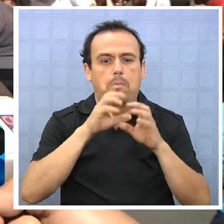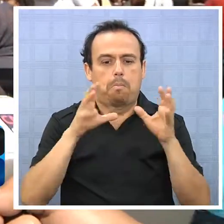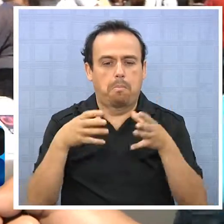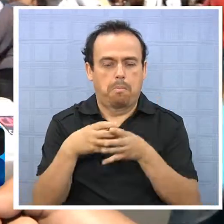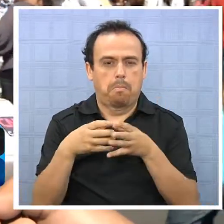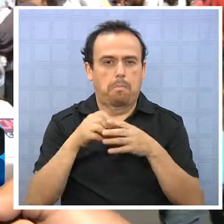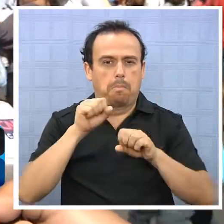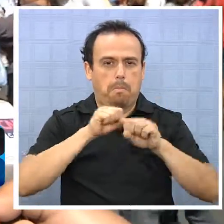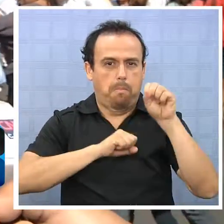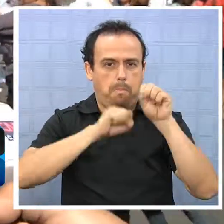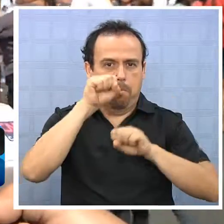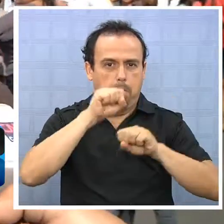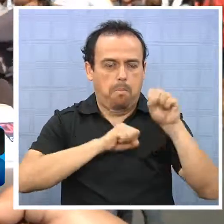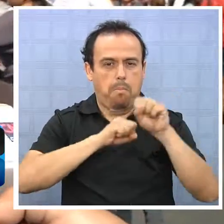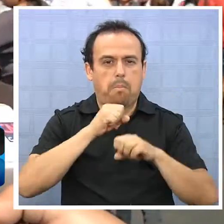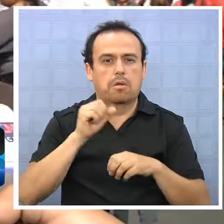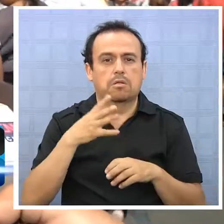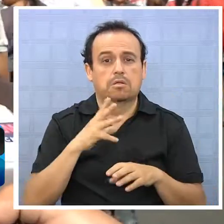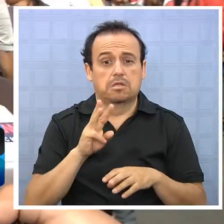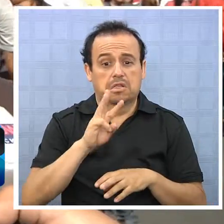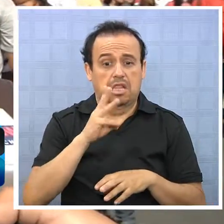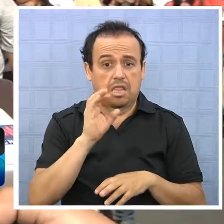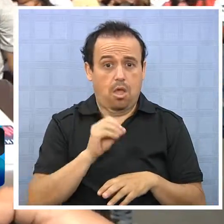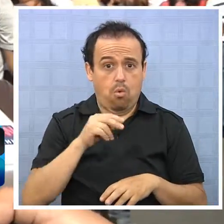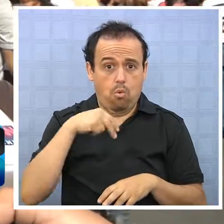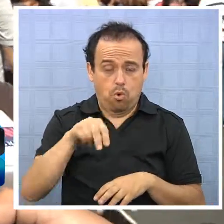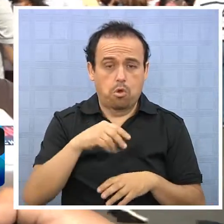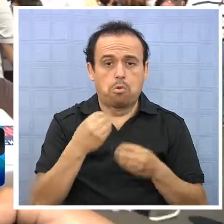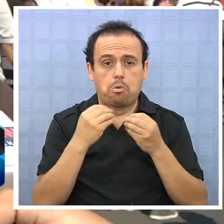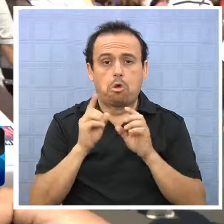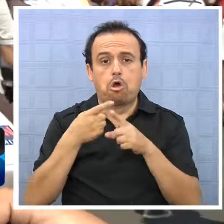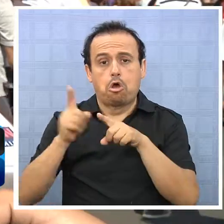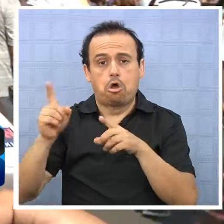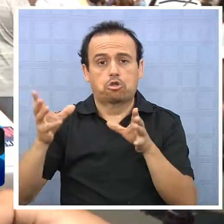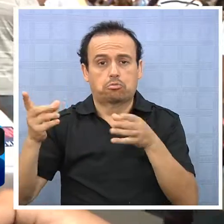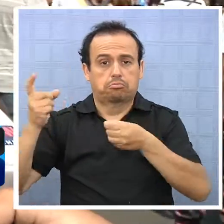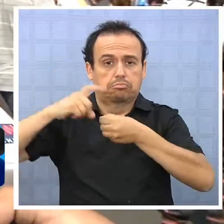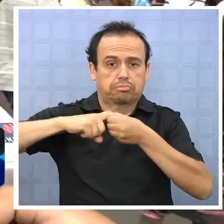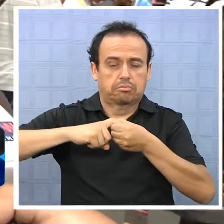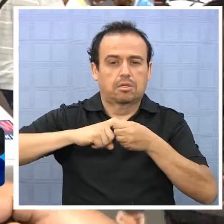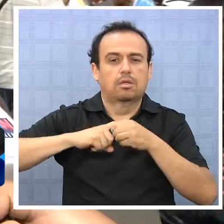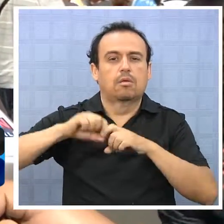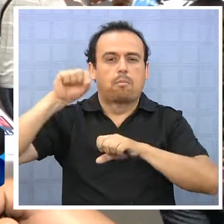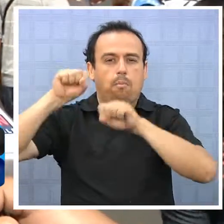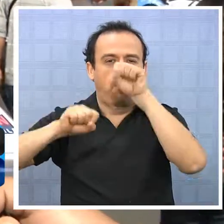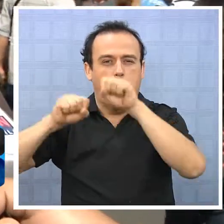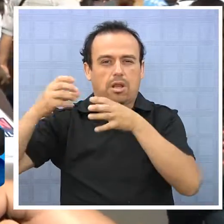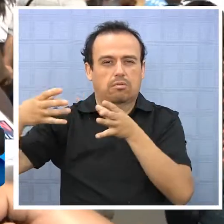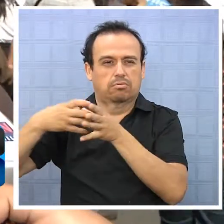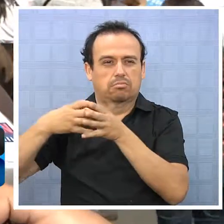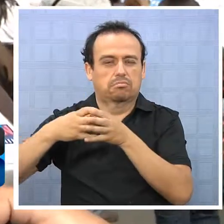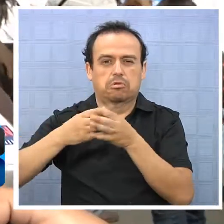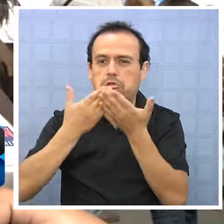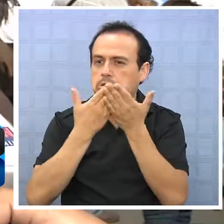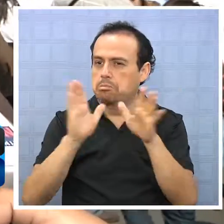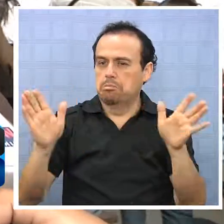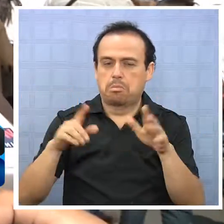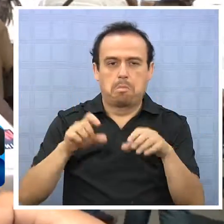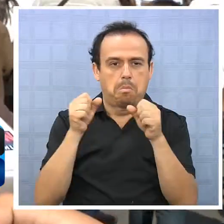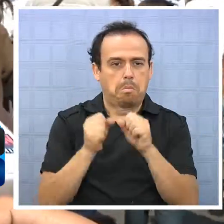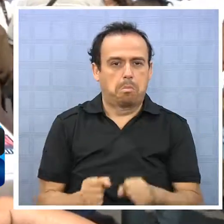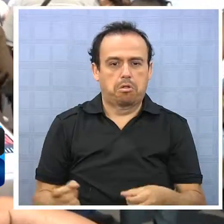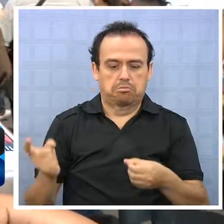políticos y probablemente si el 30 de junio nos va bien van a otros partidos políticos acá caben todas las